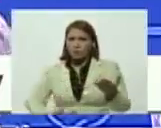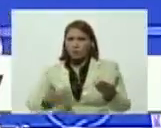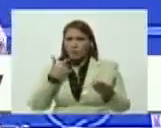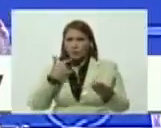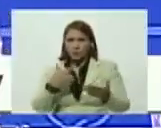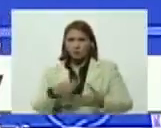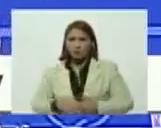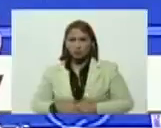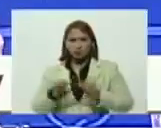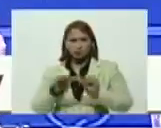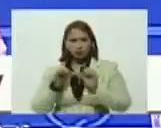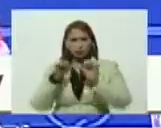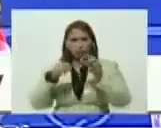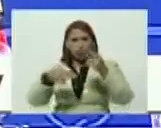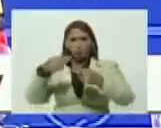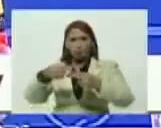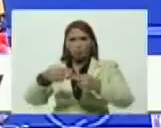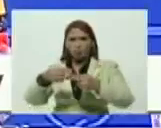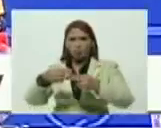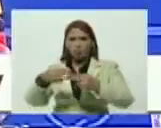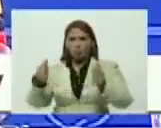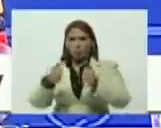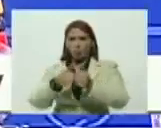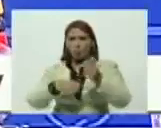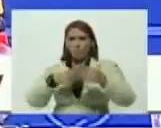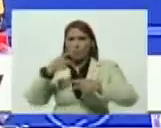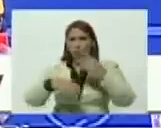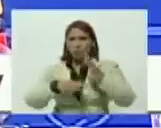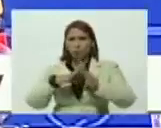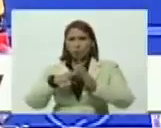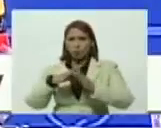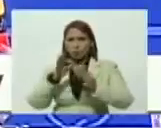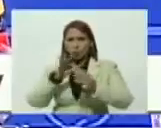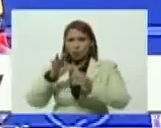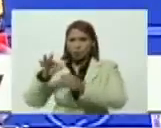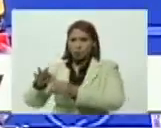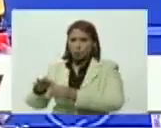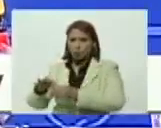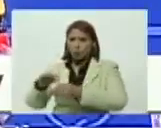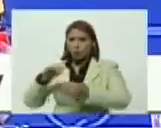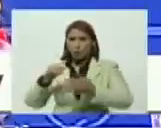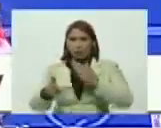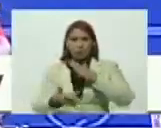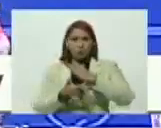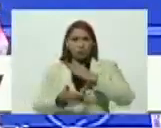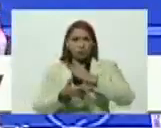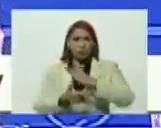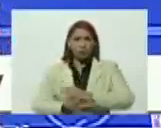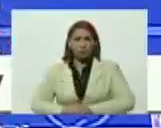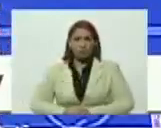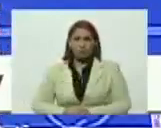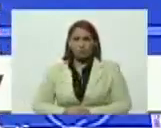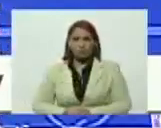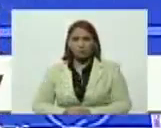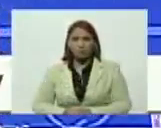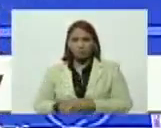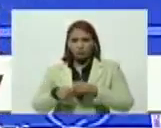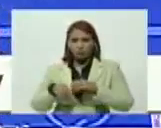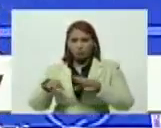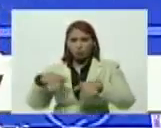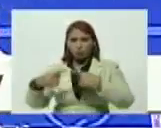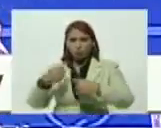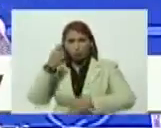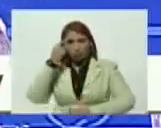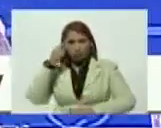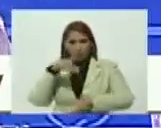decimos, sigamos construyendo con producción, con siembra, con tecnología, con despliegue diario en la